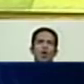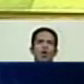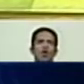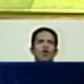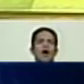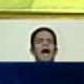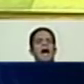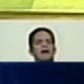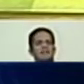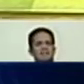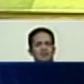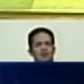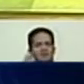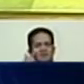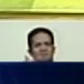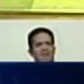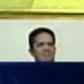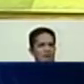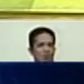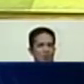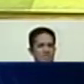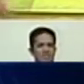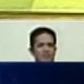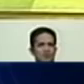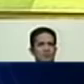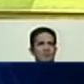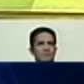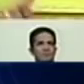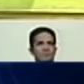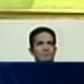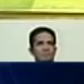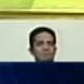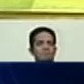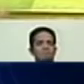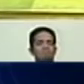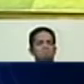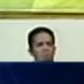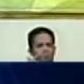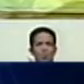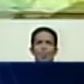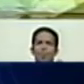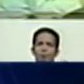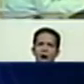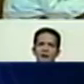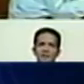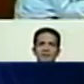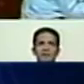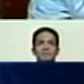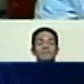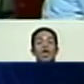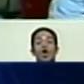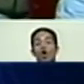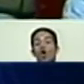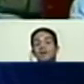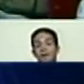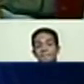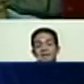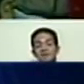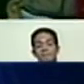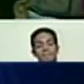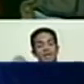Associated Press, que es estadounidense, bueno, ya van saliendo detalles de los planes. incluso hoy en prensa colombiana, de cómo esto